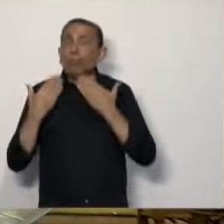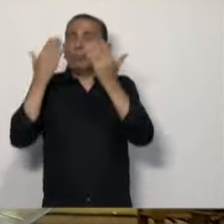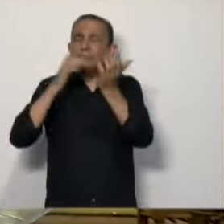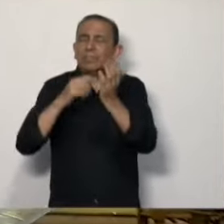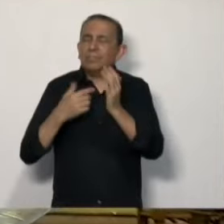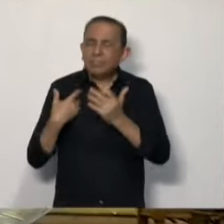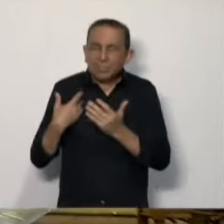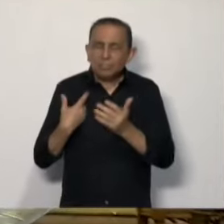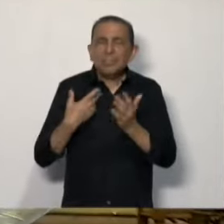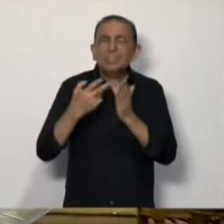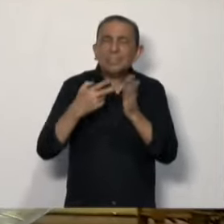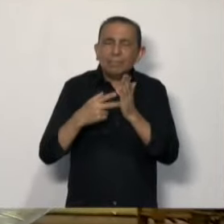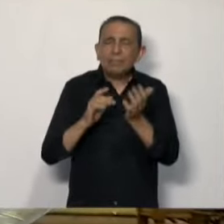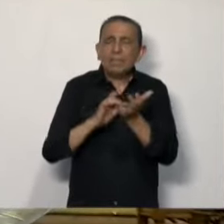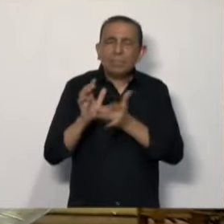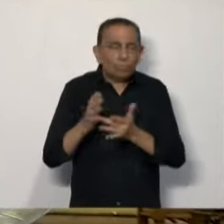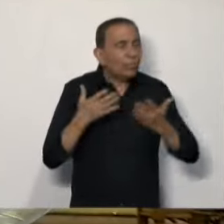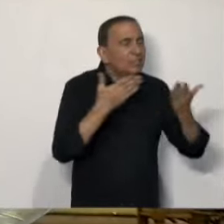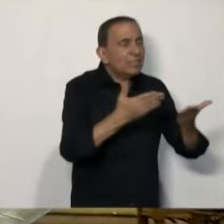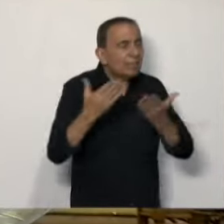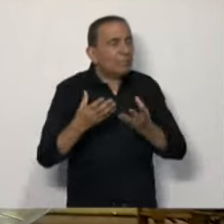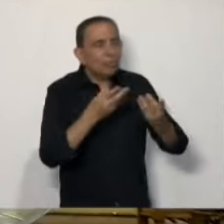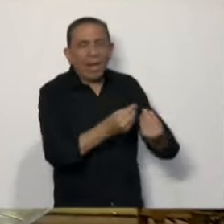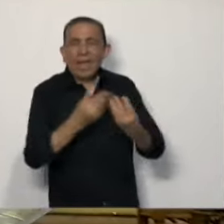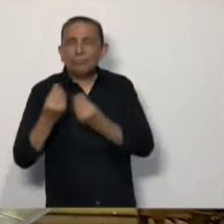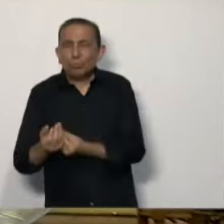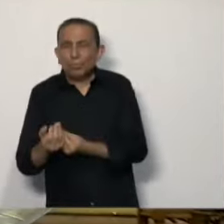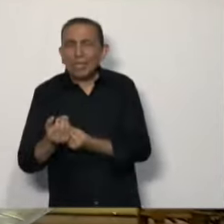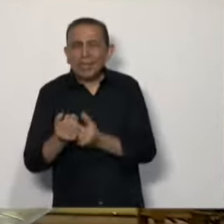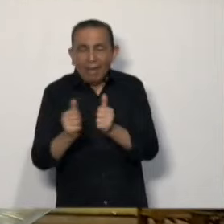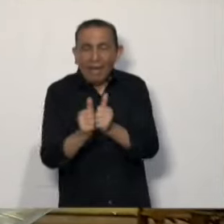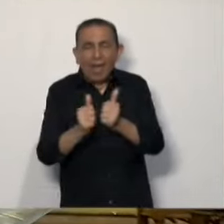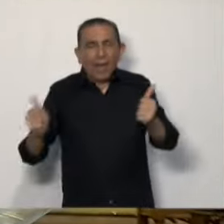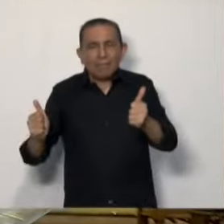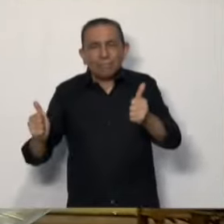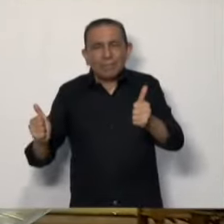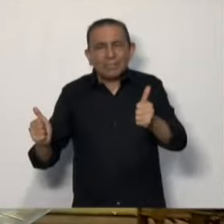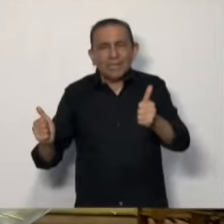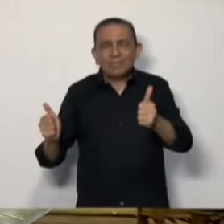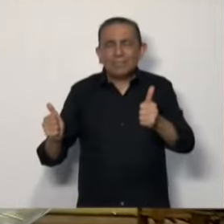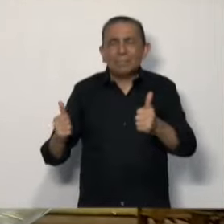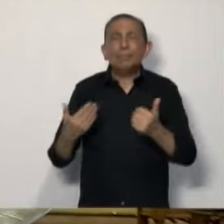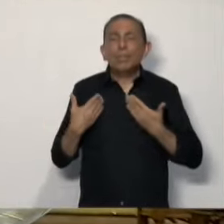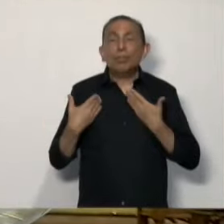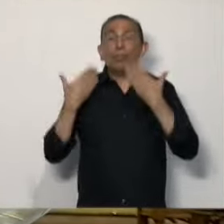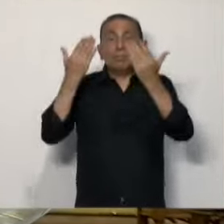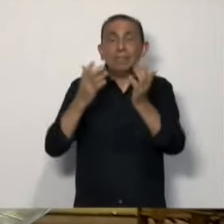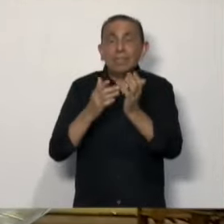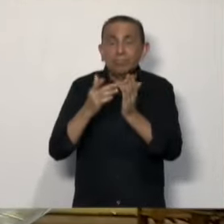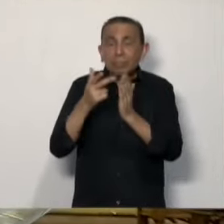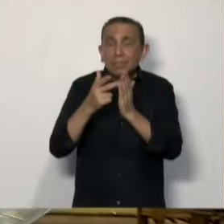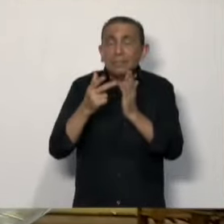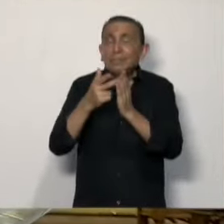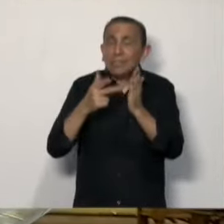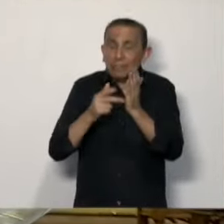servicio. Para Jesús la glorificación es desapego. Para Jesús la glorificación es morir